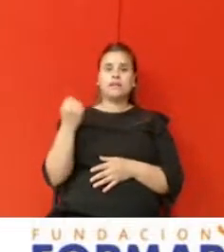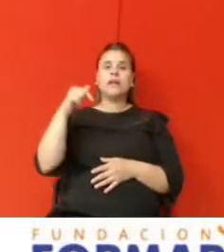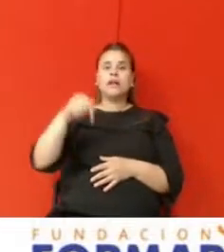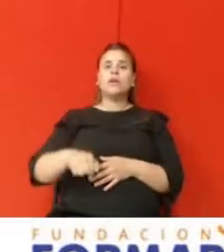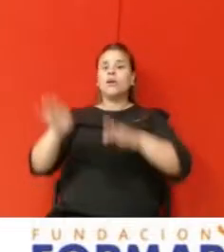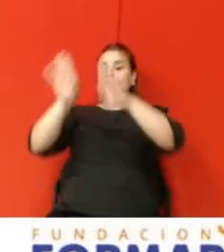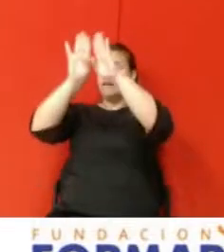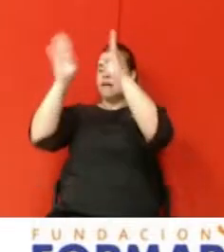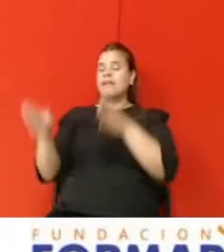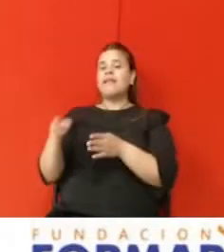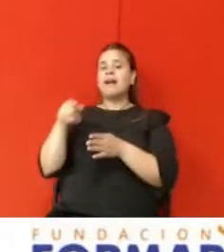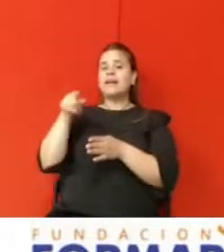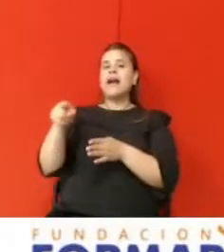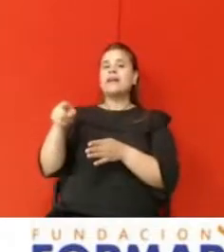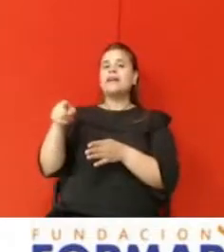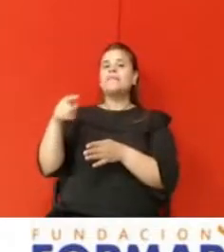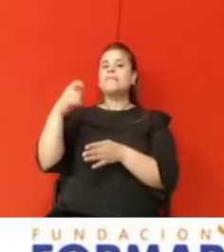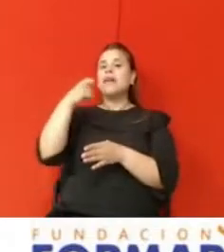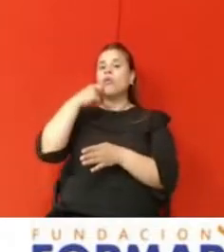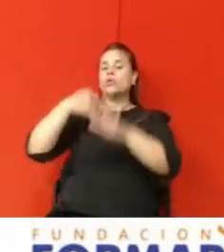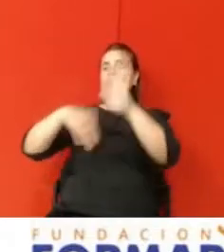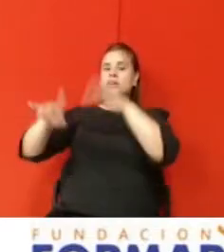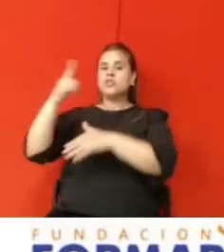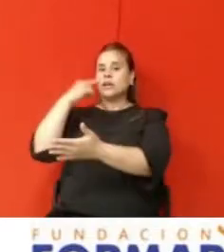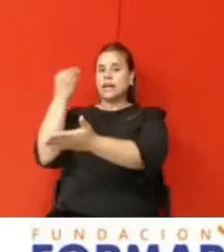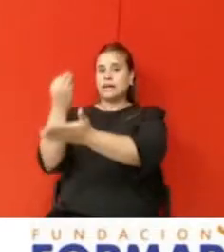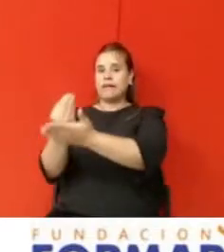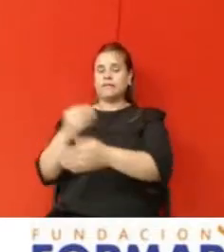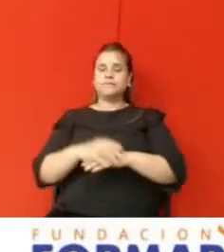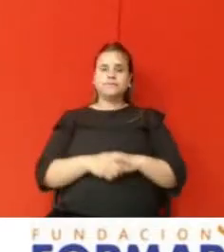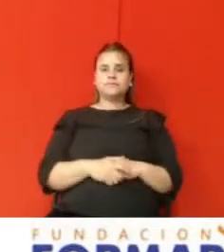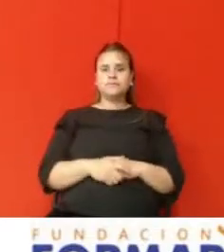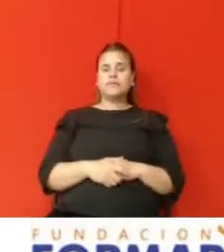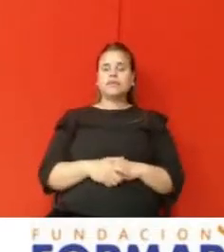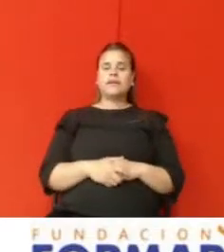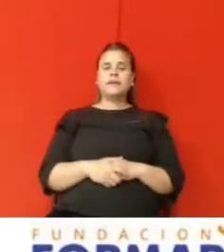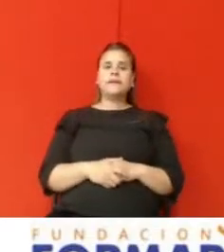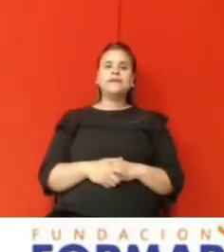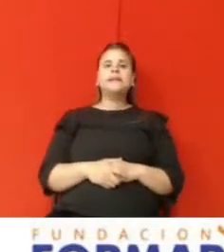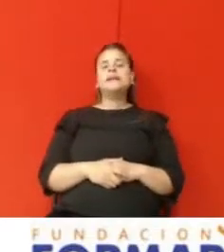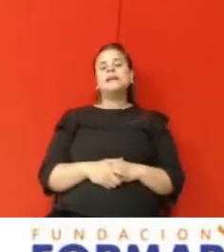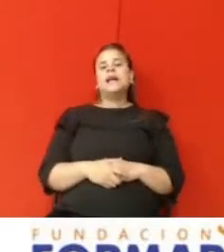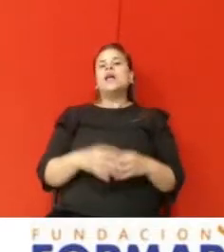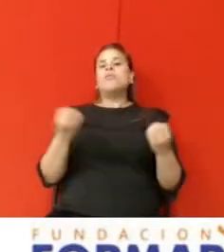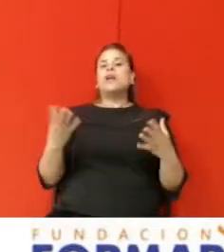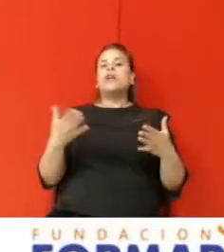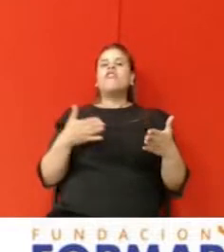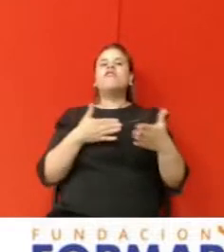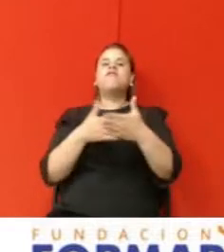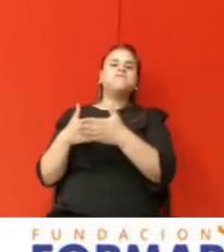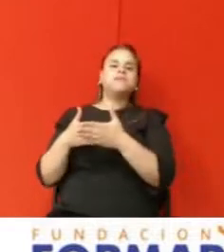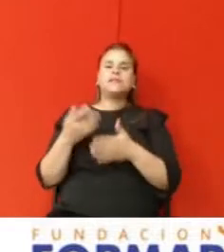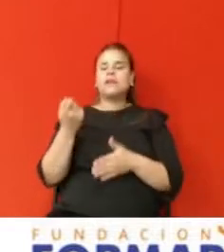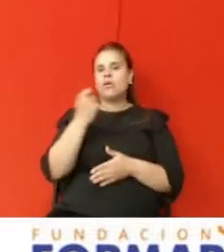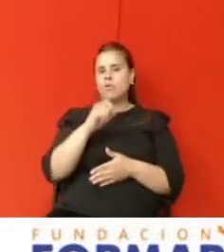estadía, que es donde yo trabajo. Bueno, ¿qué obstáculos podemos tener?